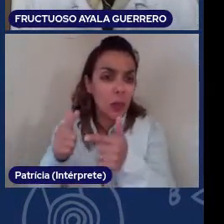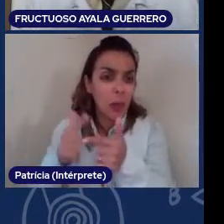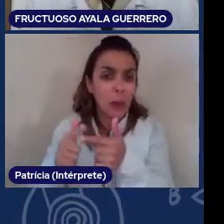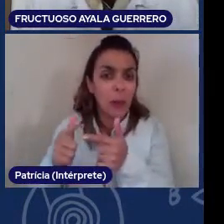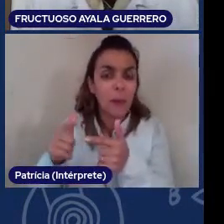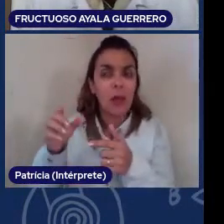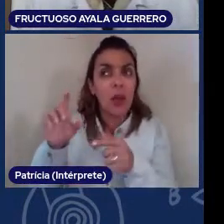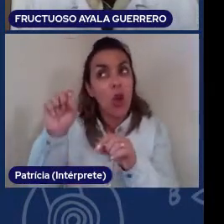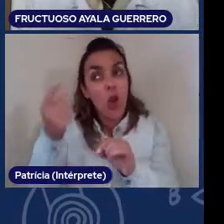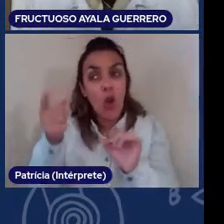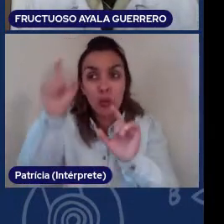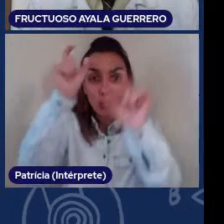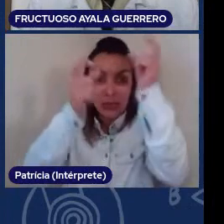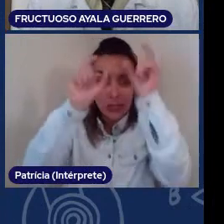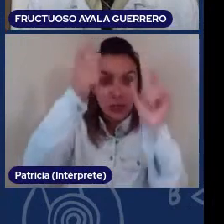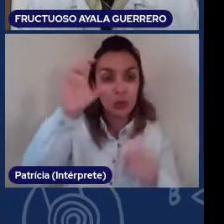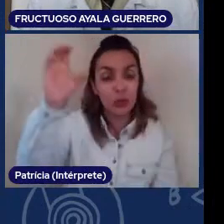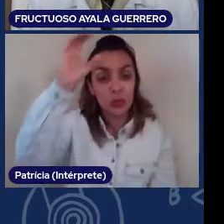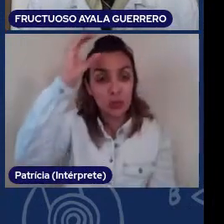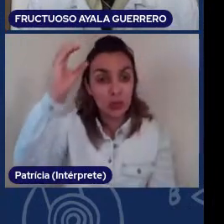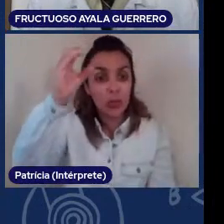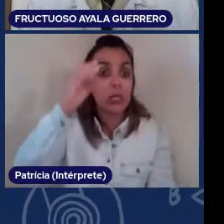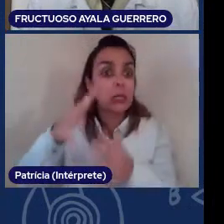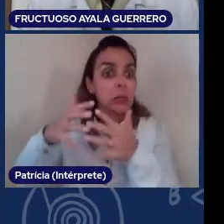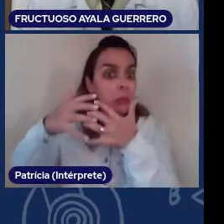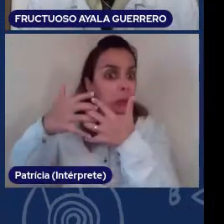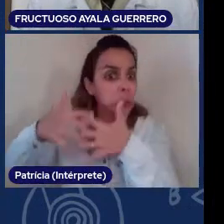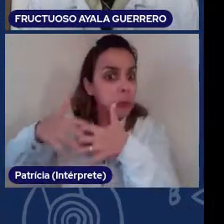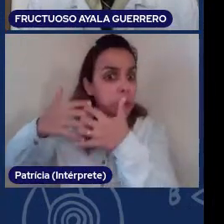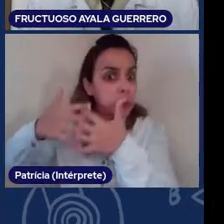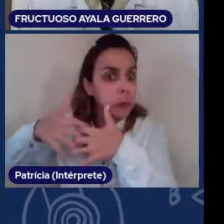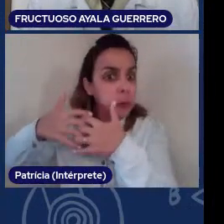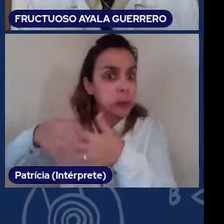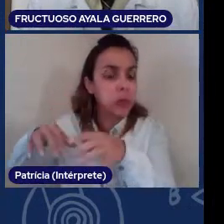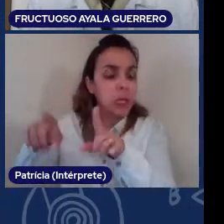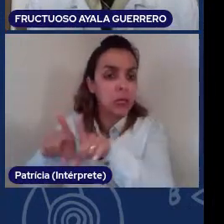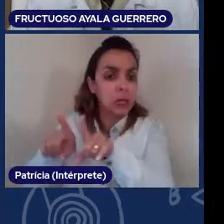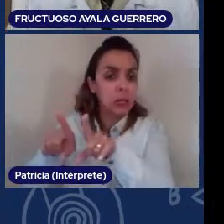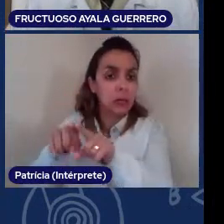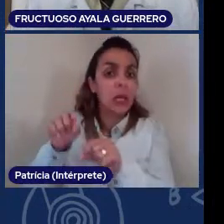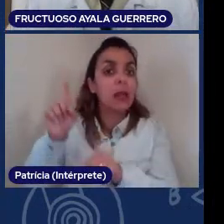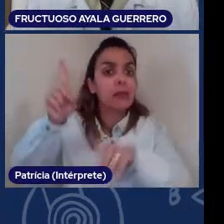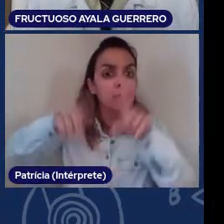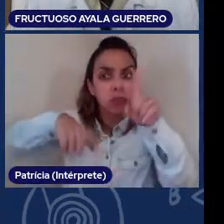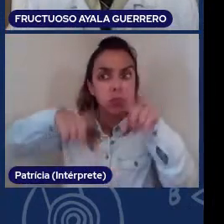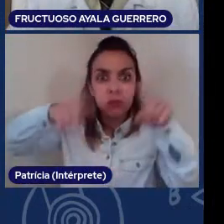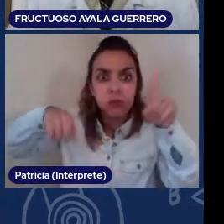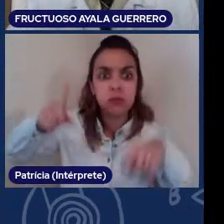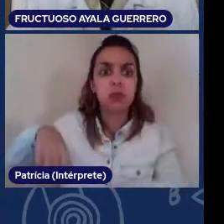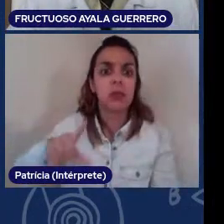etapas muy complejas y que son susceptibles de ser alteradas.